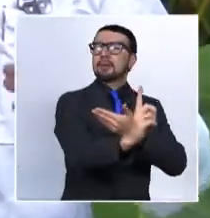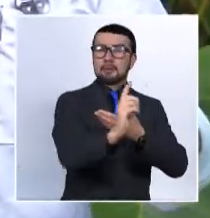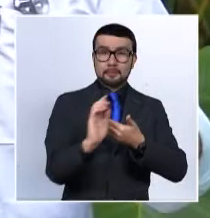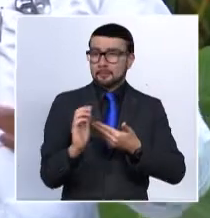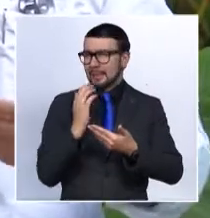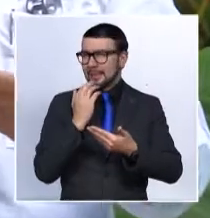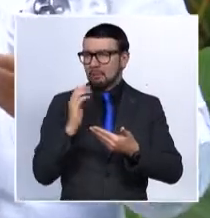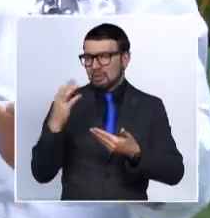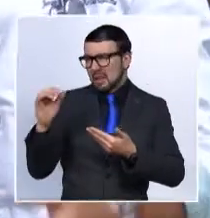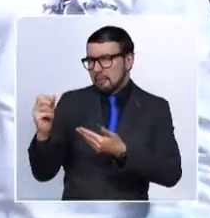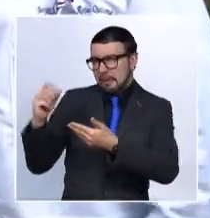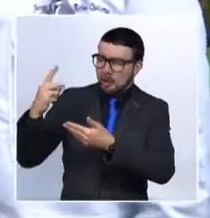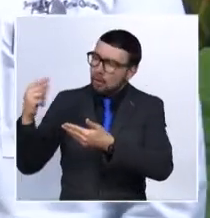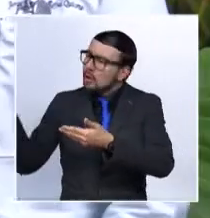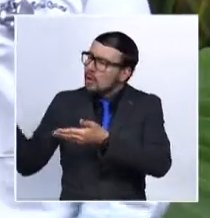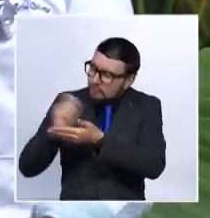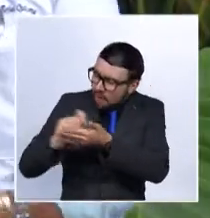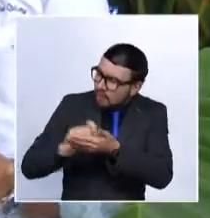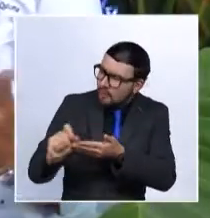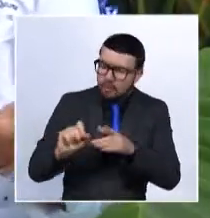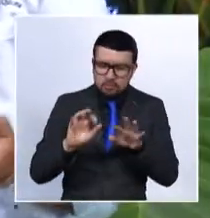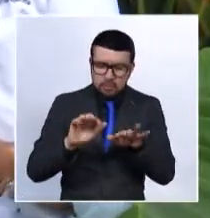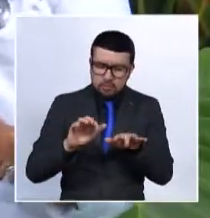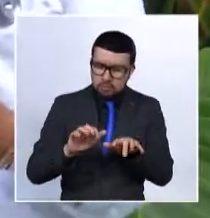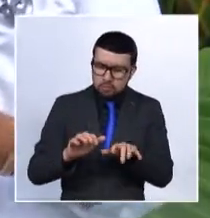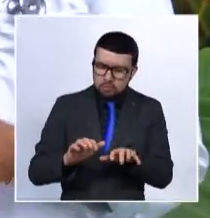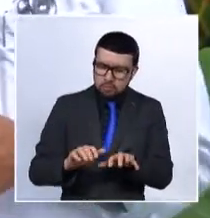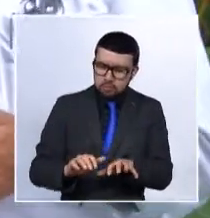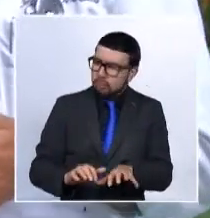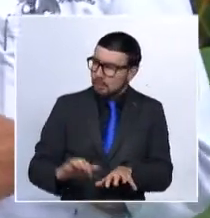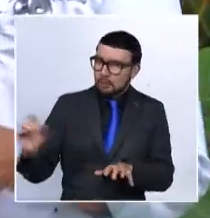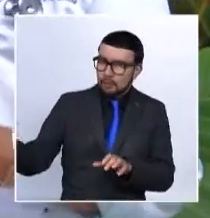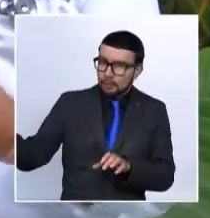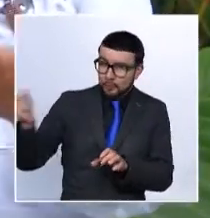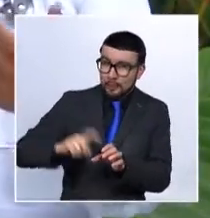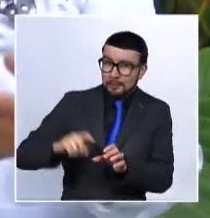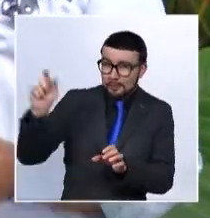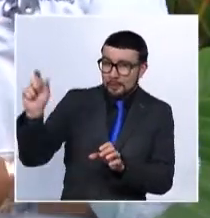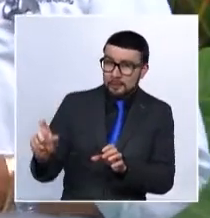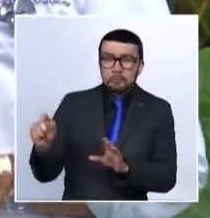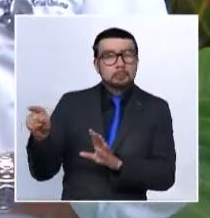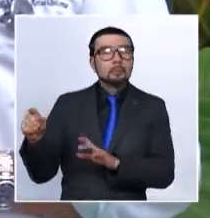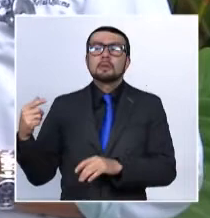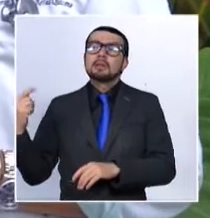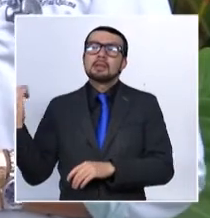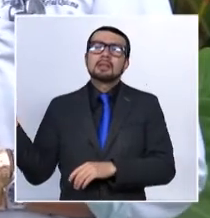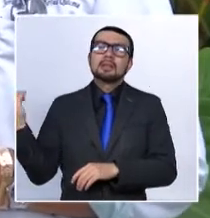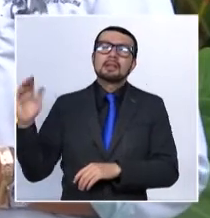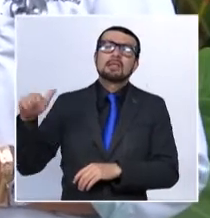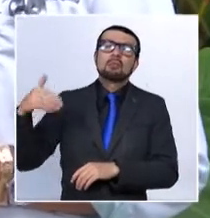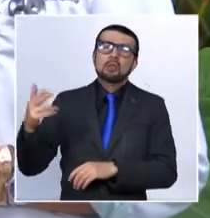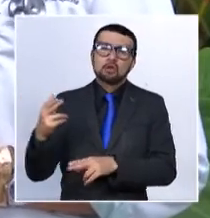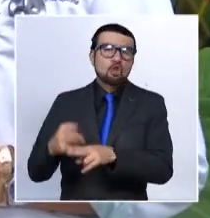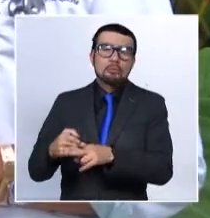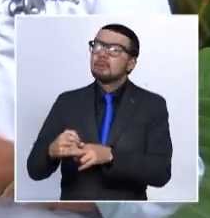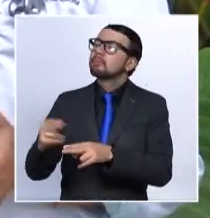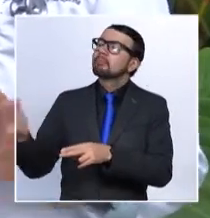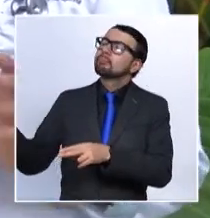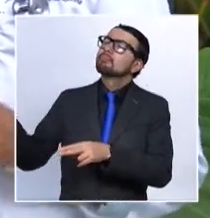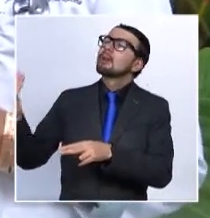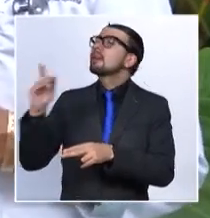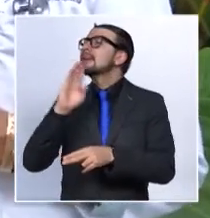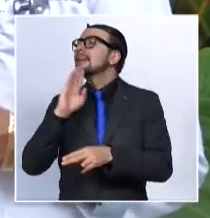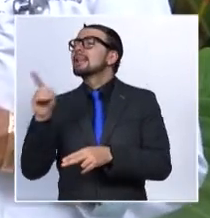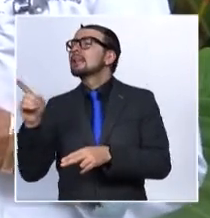una información y una asesoría que ahora les contará Álvaro y demás, que es la persona que está con el equipo en la recepción. Pero entonces,